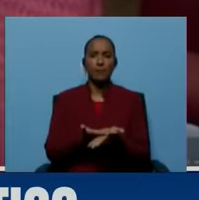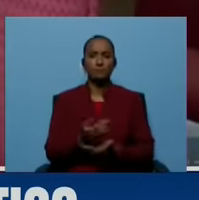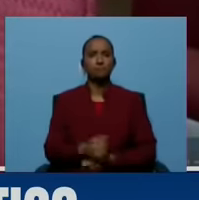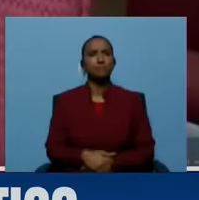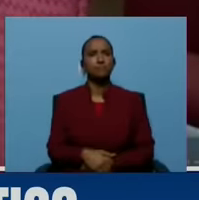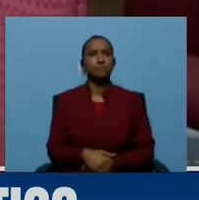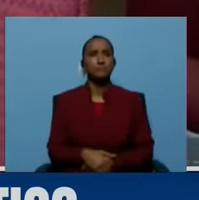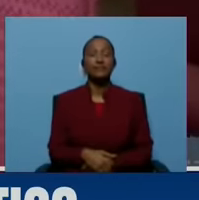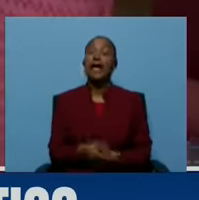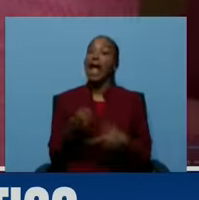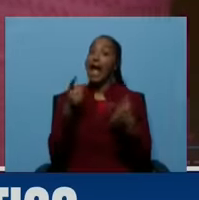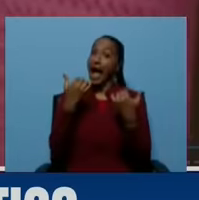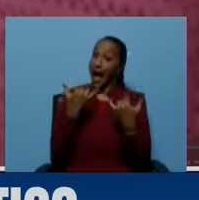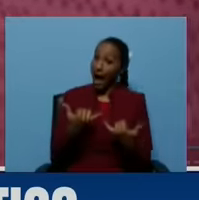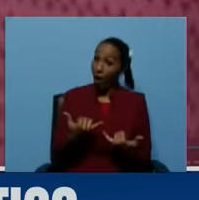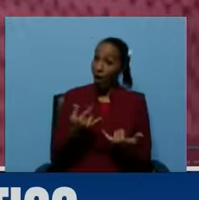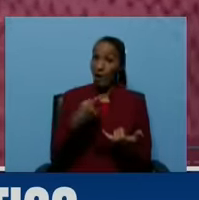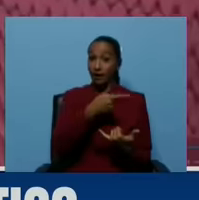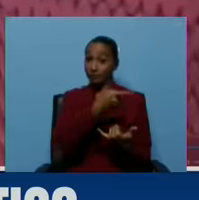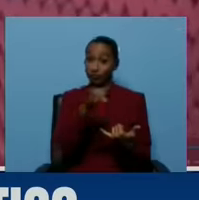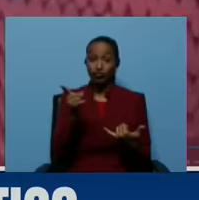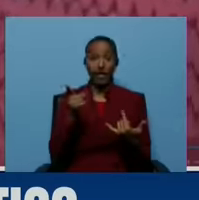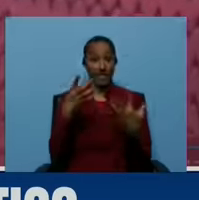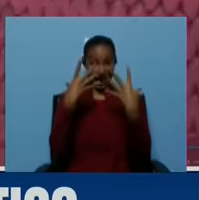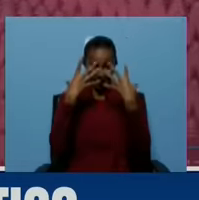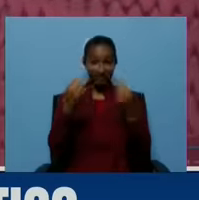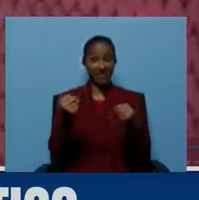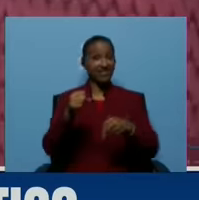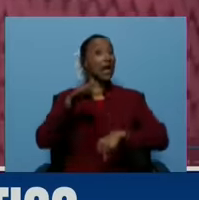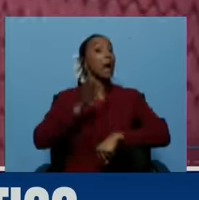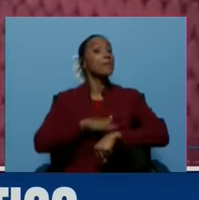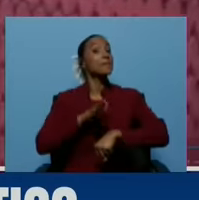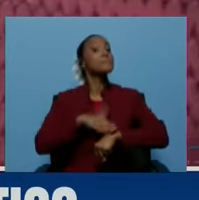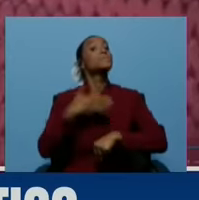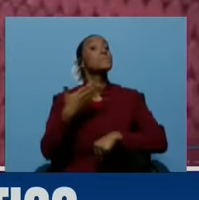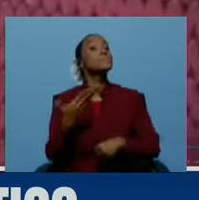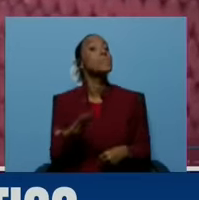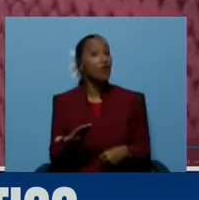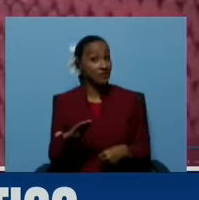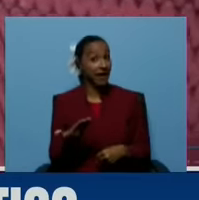Ahora entienden por qué dije desde el inicio que se ha generado una especie de